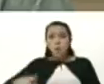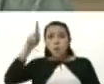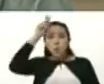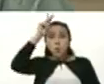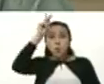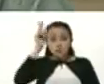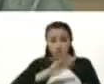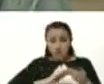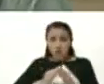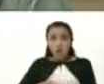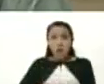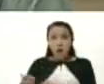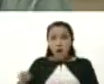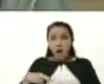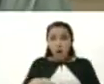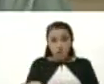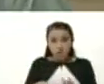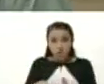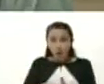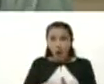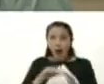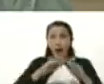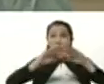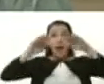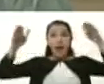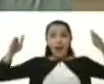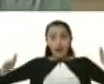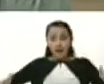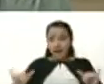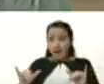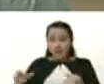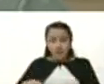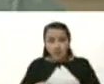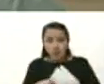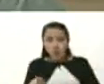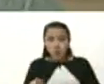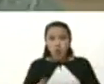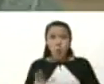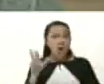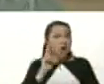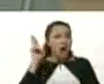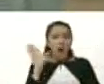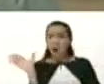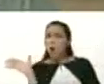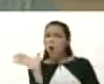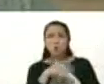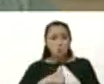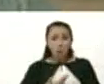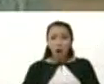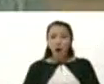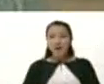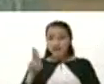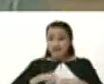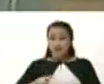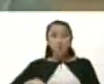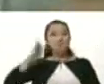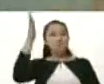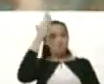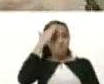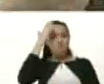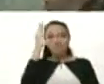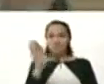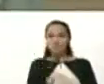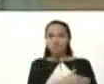el Delta del Orinoco, en Canaima, donde no llegaba una emisora, y resulta que los niños se sabían las canciones nuestras.